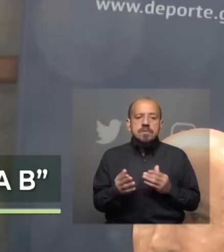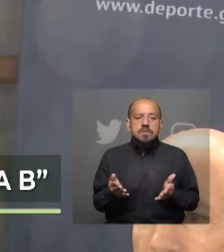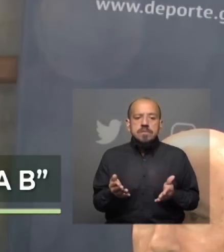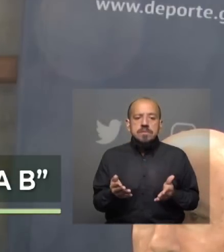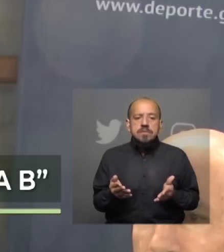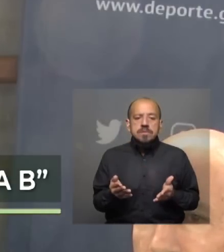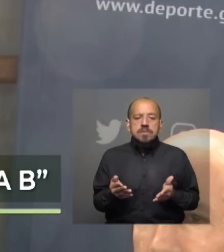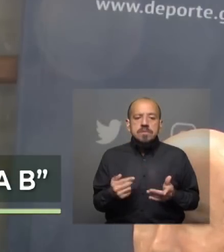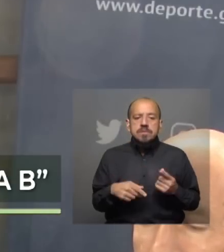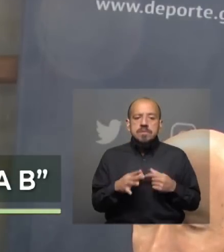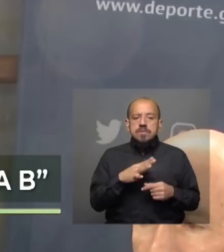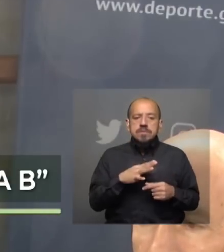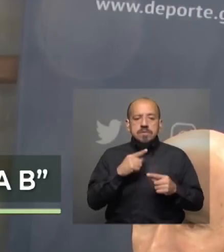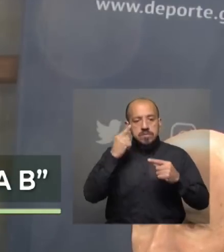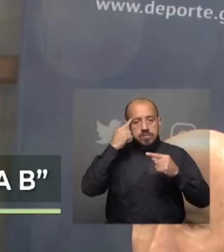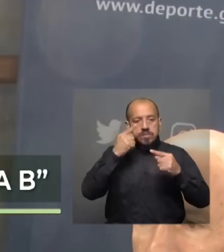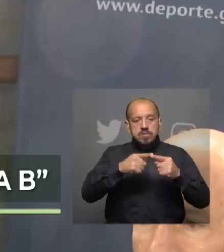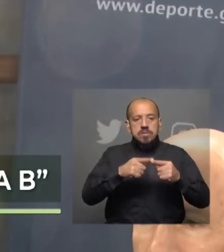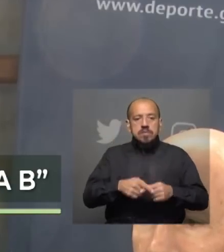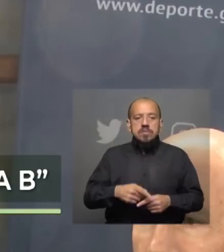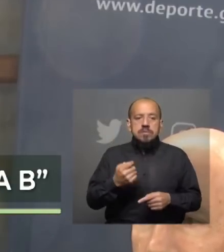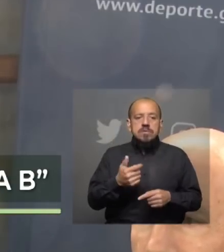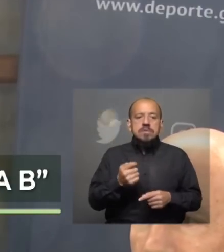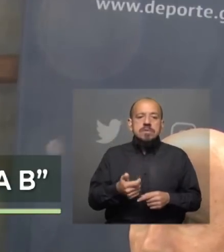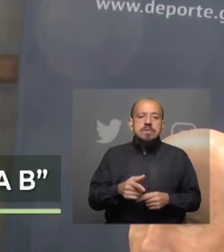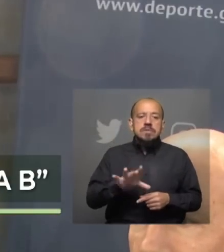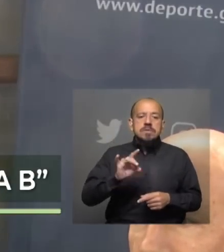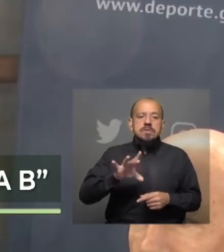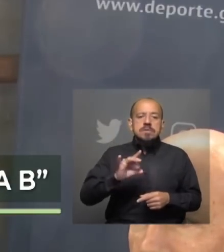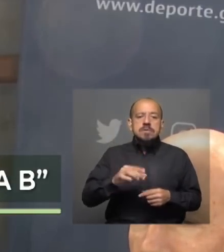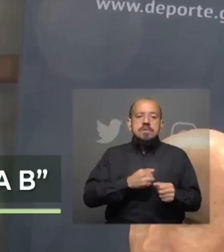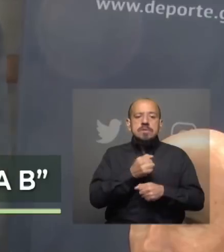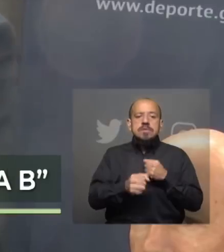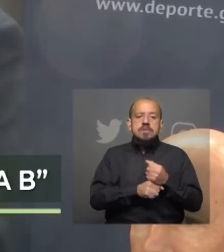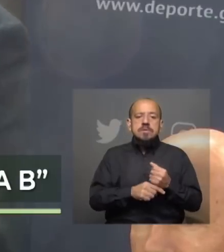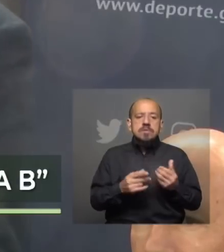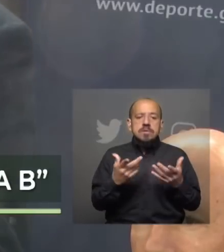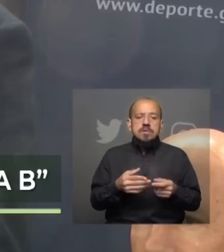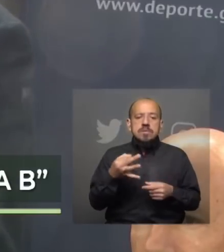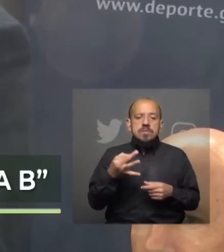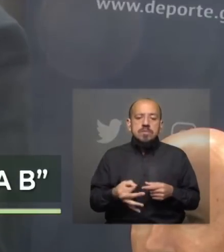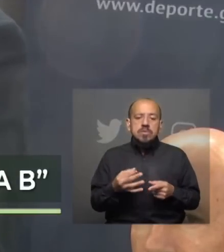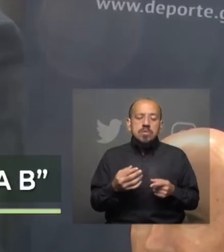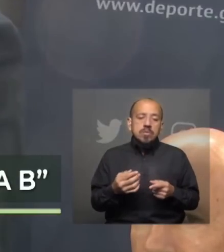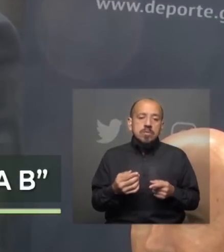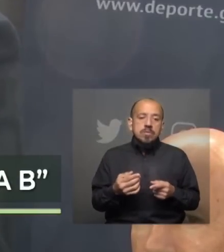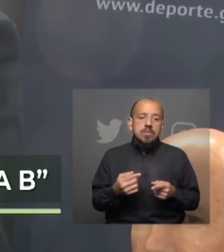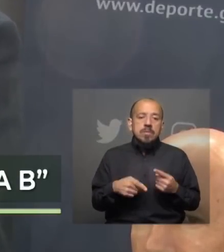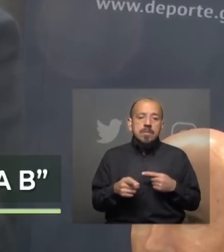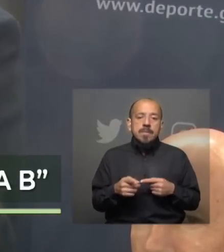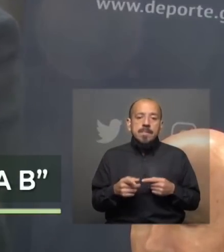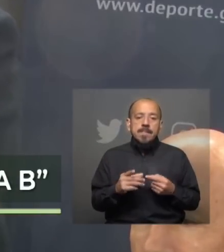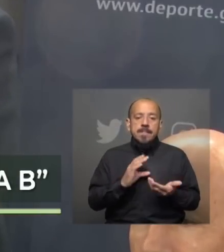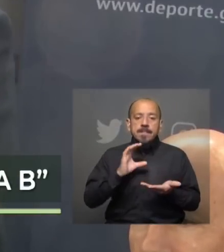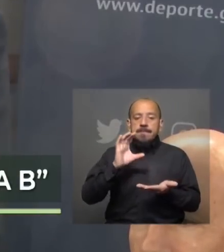de que tenía un objetivo de casi 15 años y que quería cumplirlo obviamente los recursos